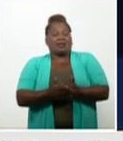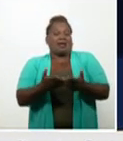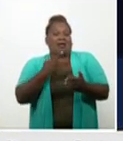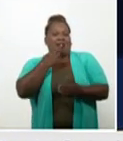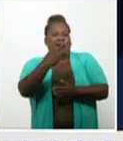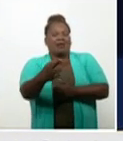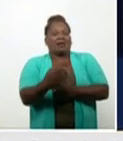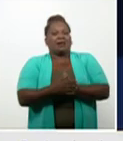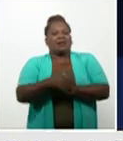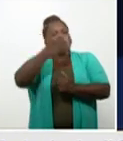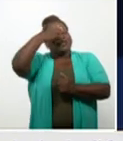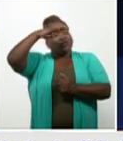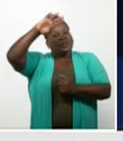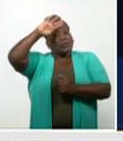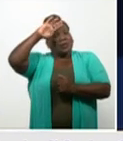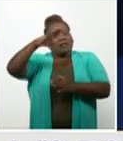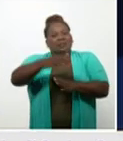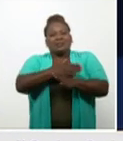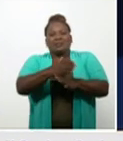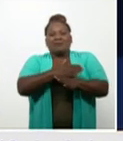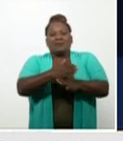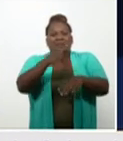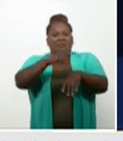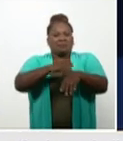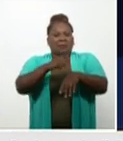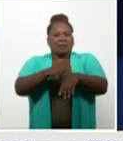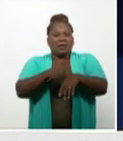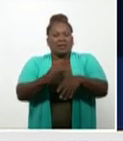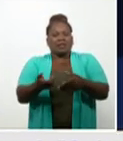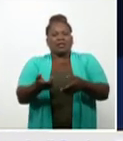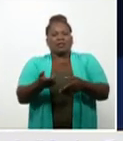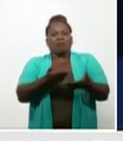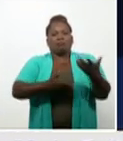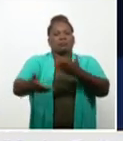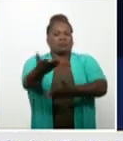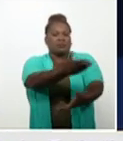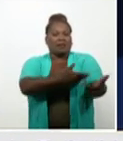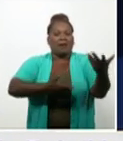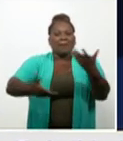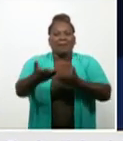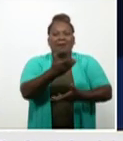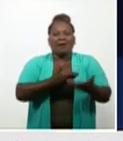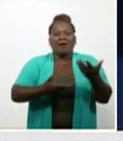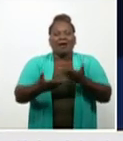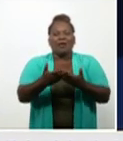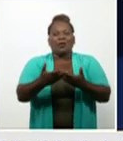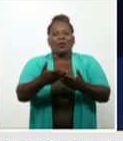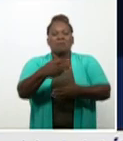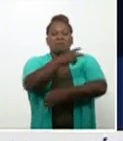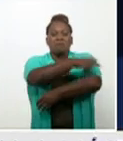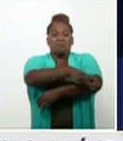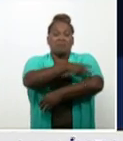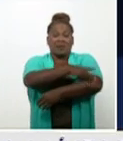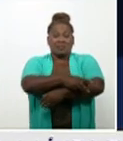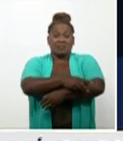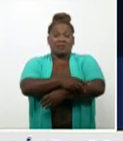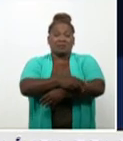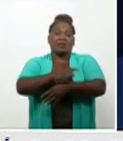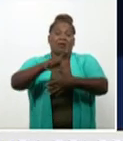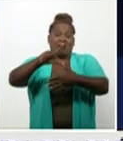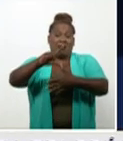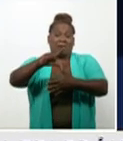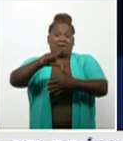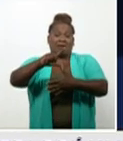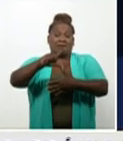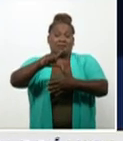en diferentes espacios pues ha intercambiado con países de América Latina desde el punto de